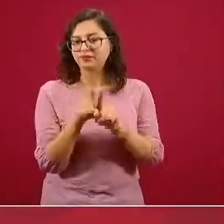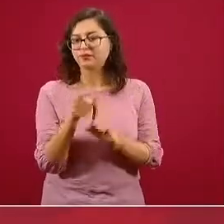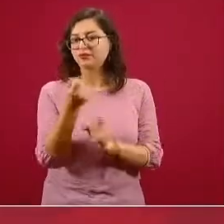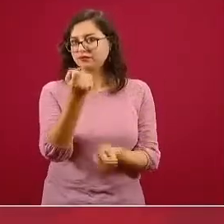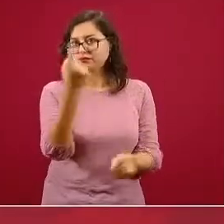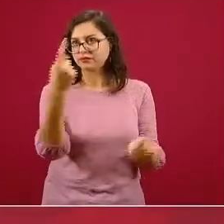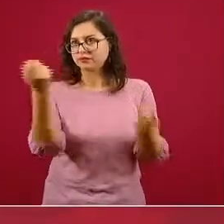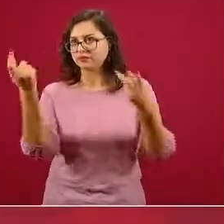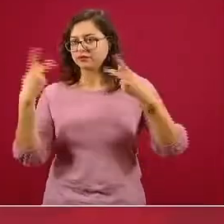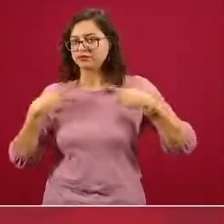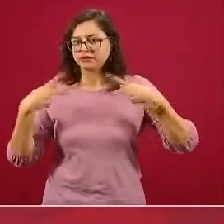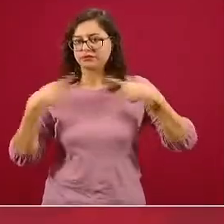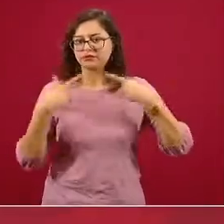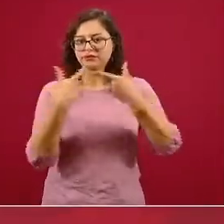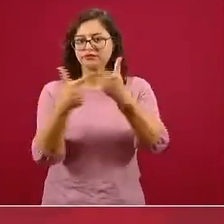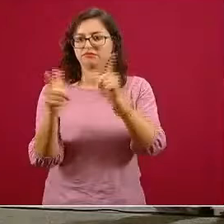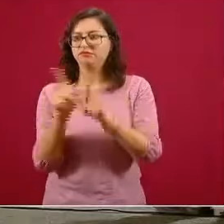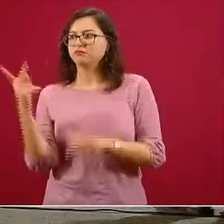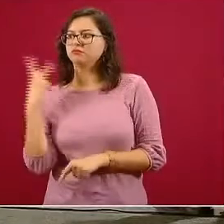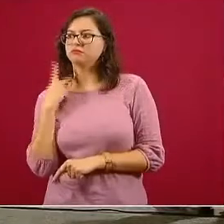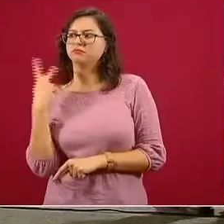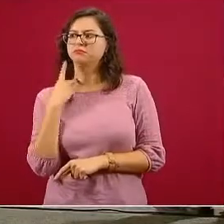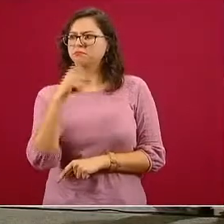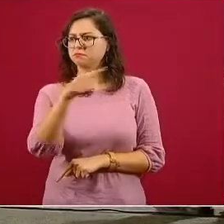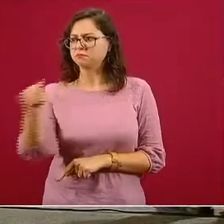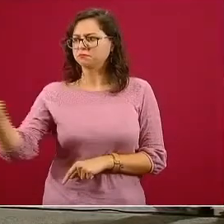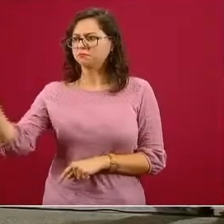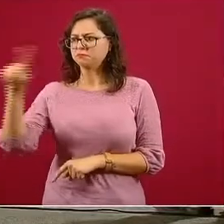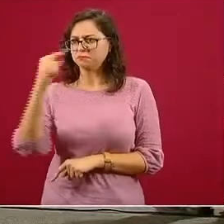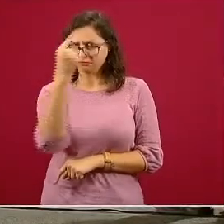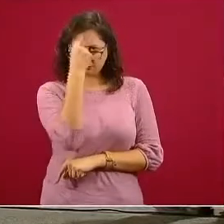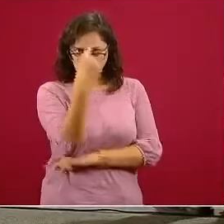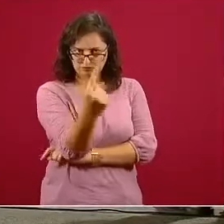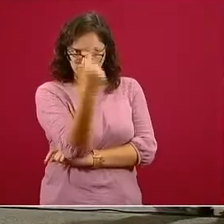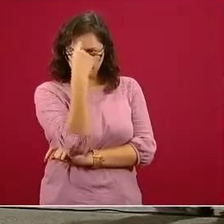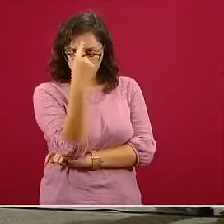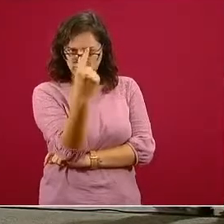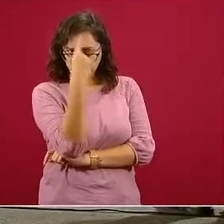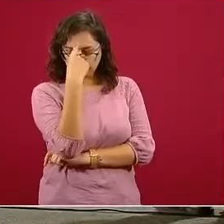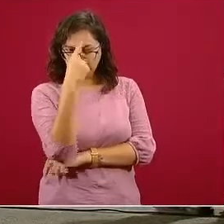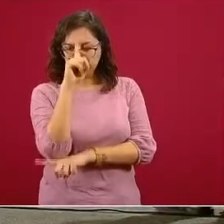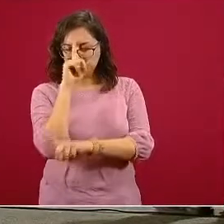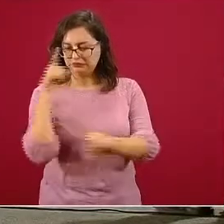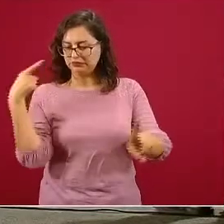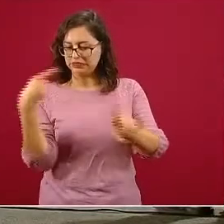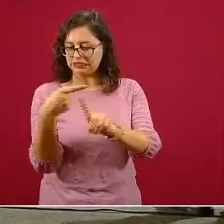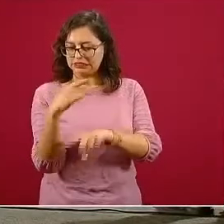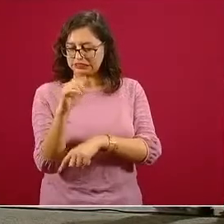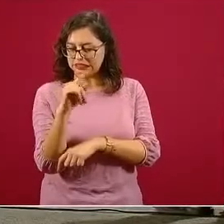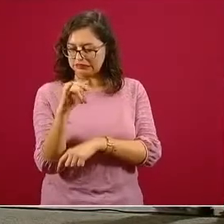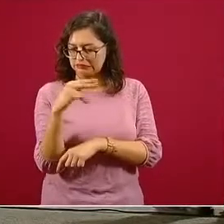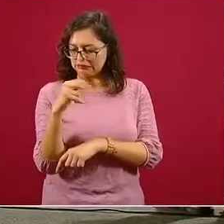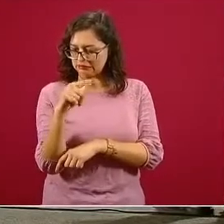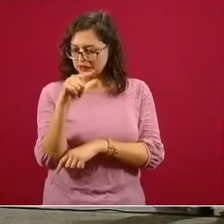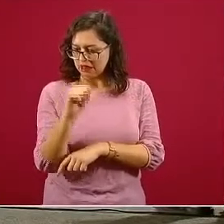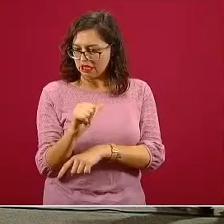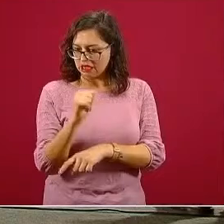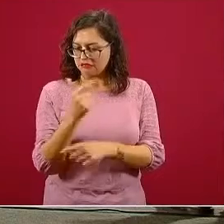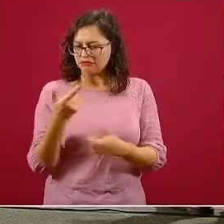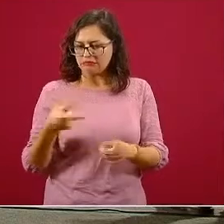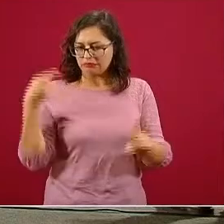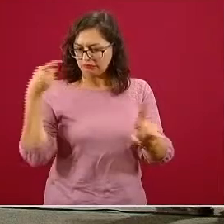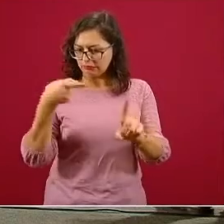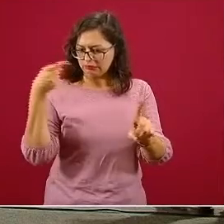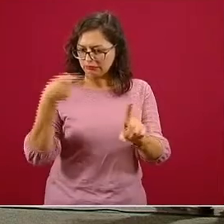algunos grupos políticos que están todavía en una visión del sistema Centinela como si